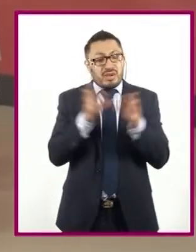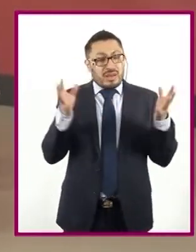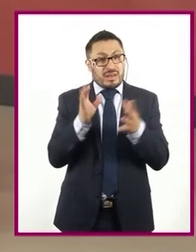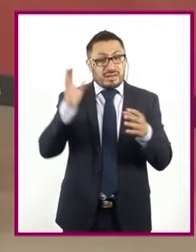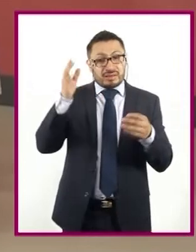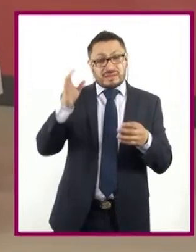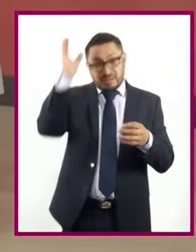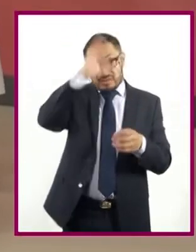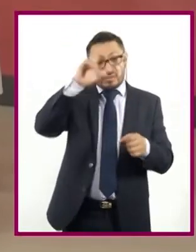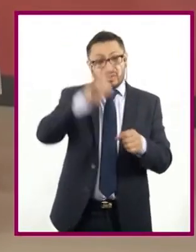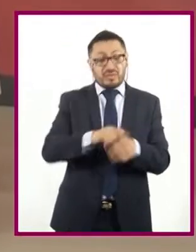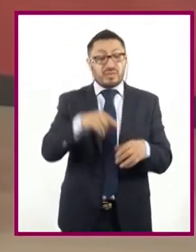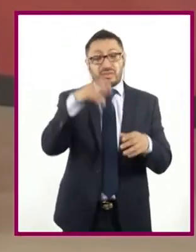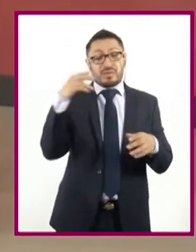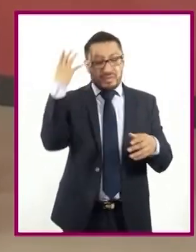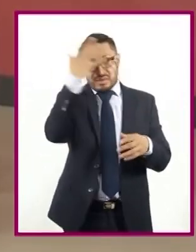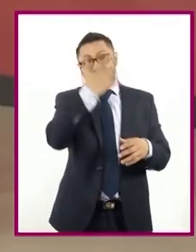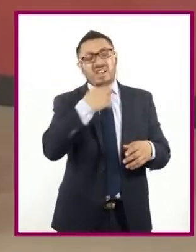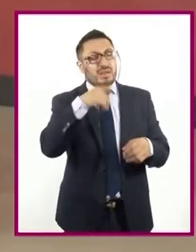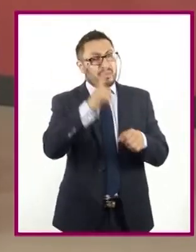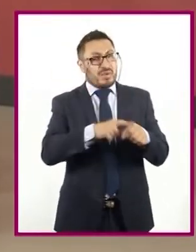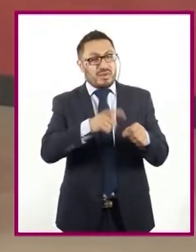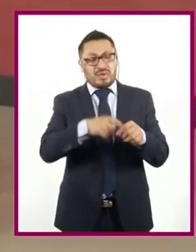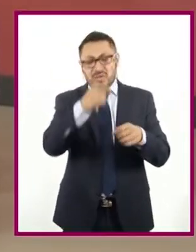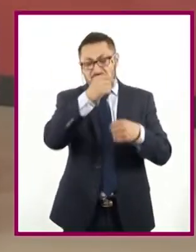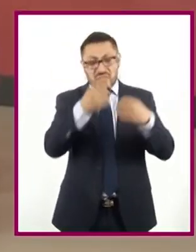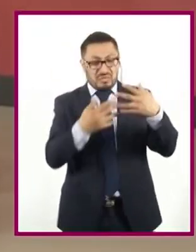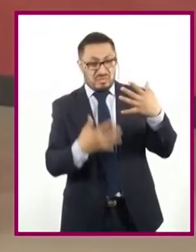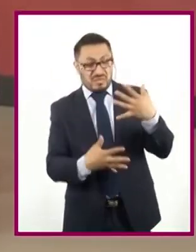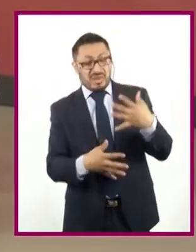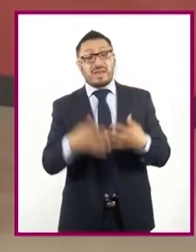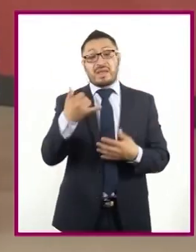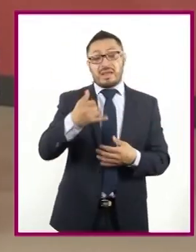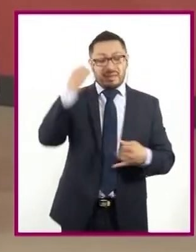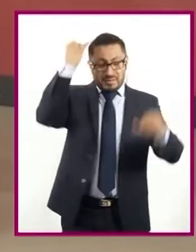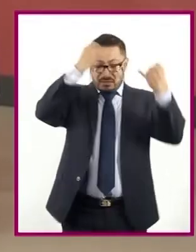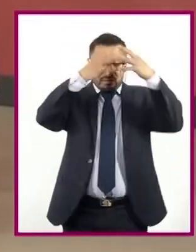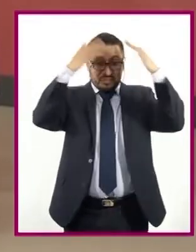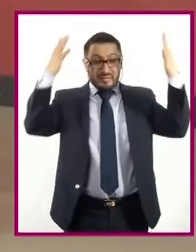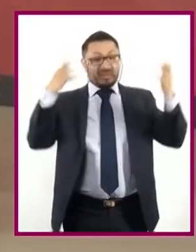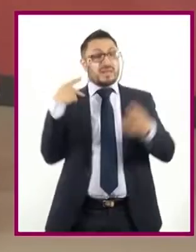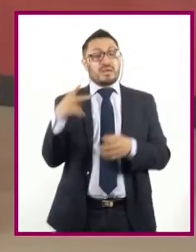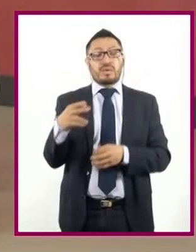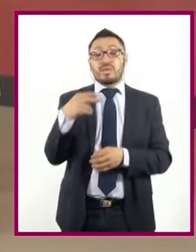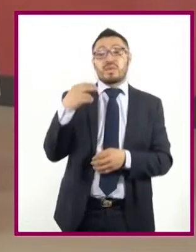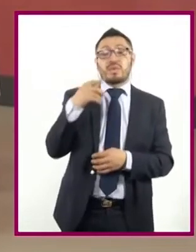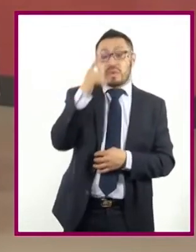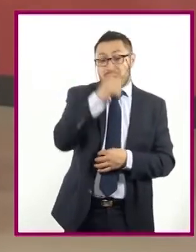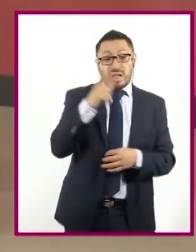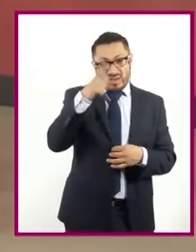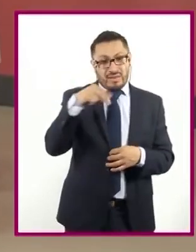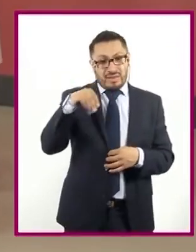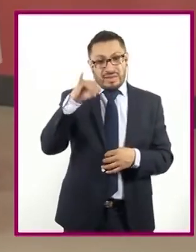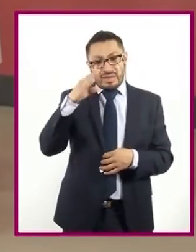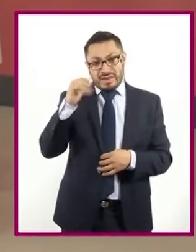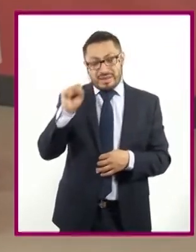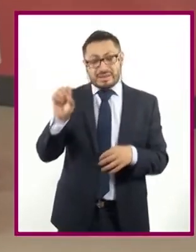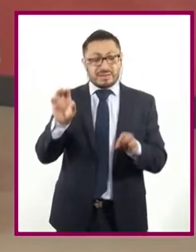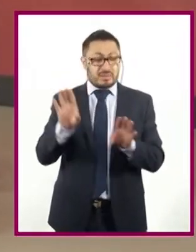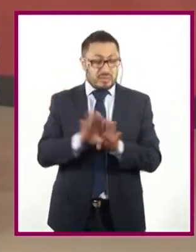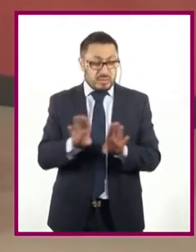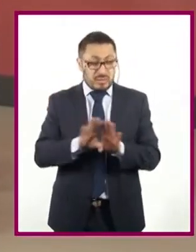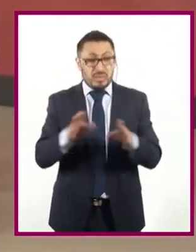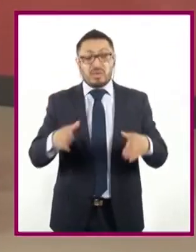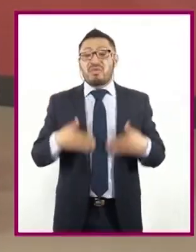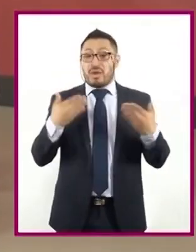pintoresca, alegre y creativa. En su habla, los nicas, como se les llama, pueden ser confianzudos